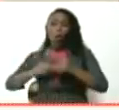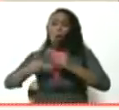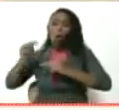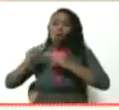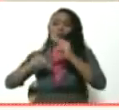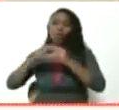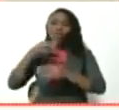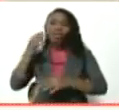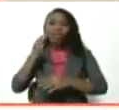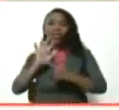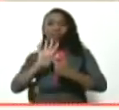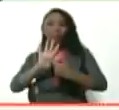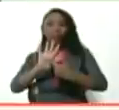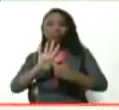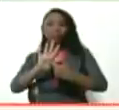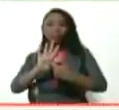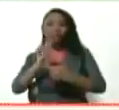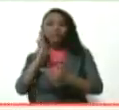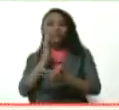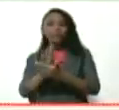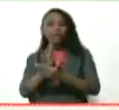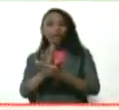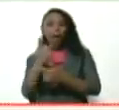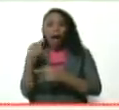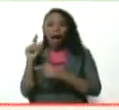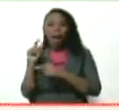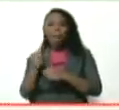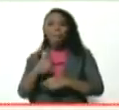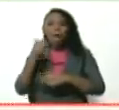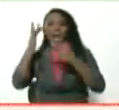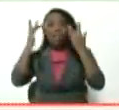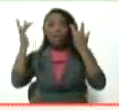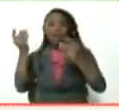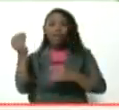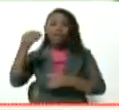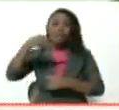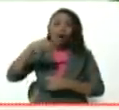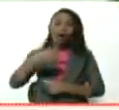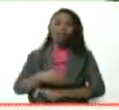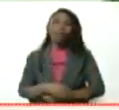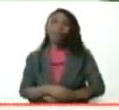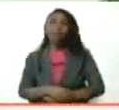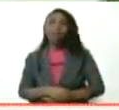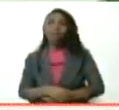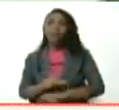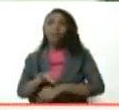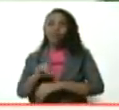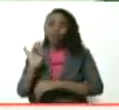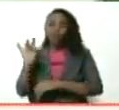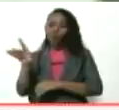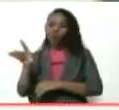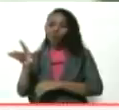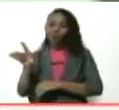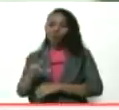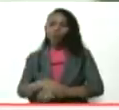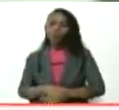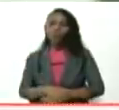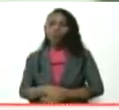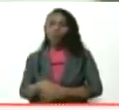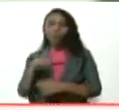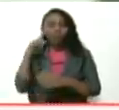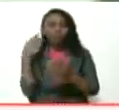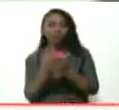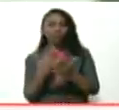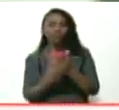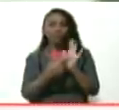verdades, siempre considera que es más inteligente que los demás. Y deja la prueba del delito